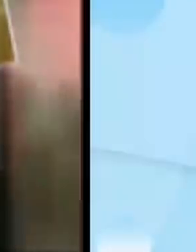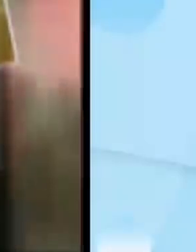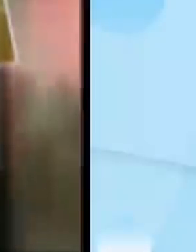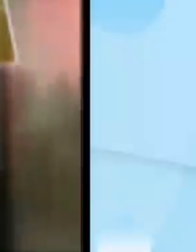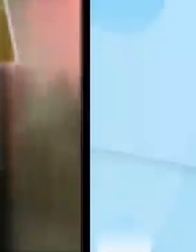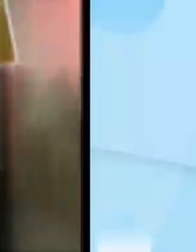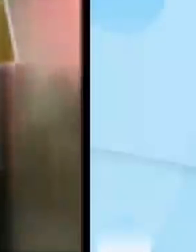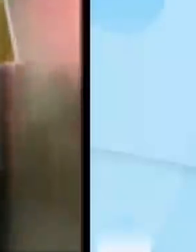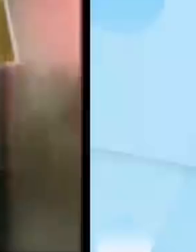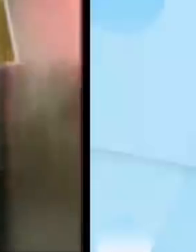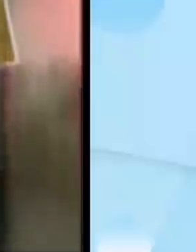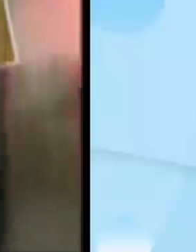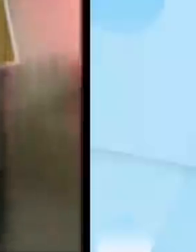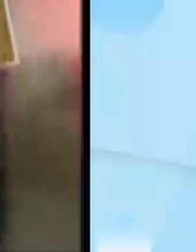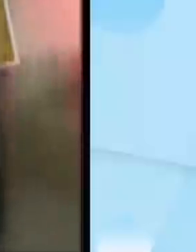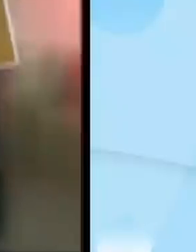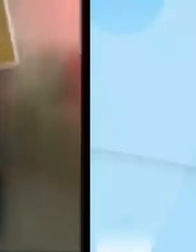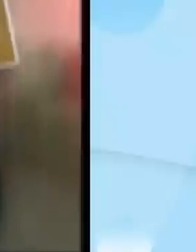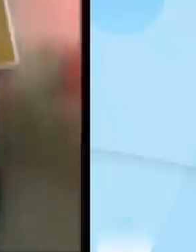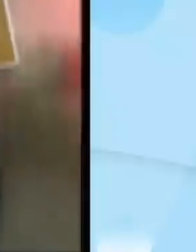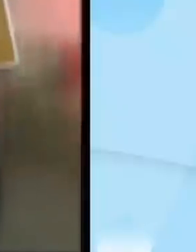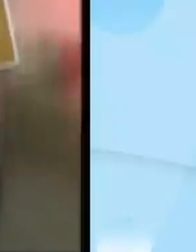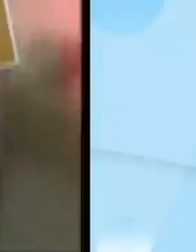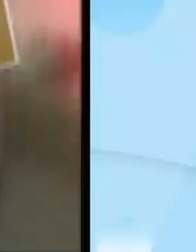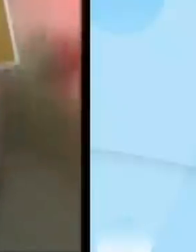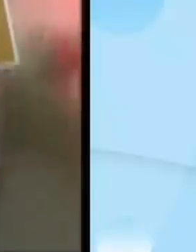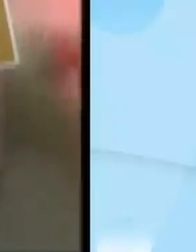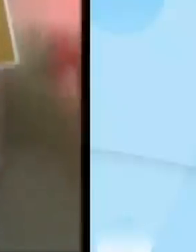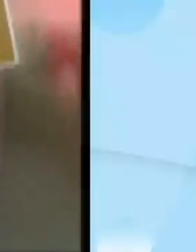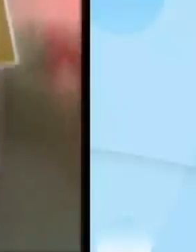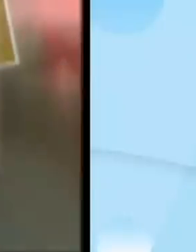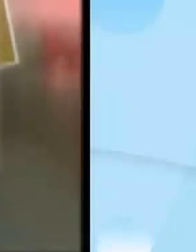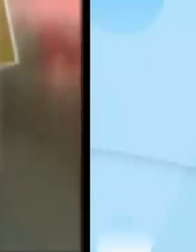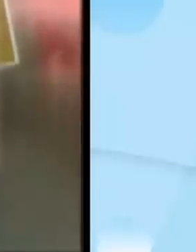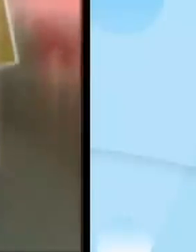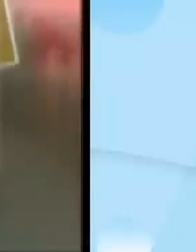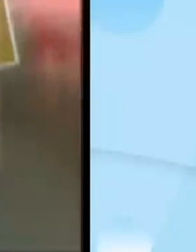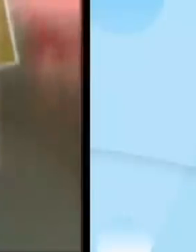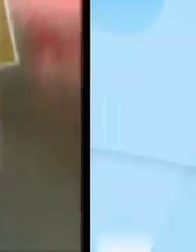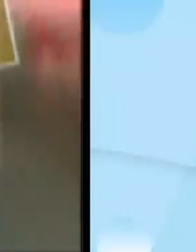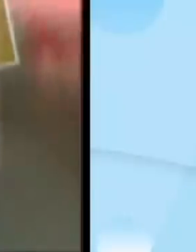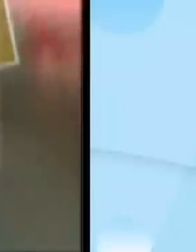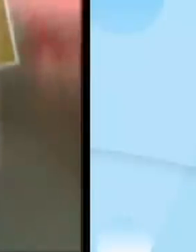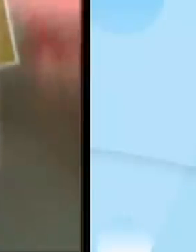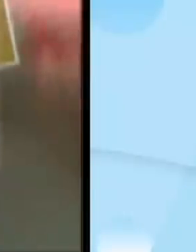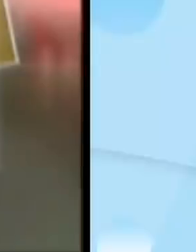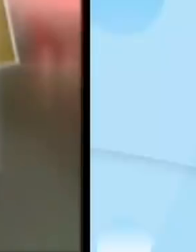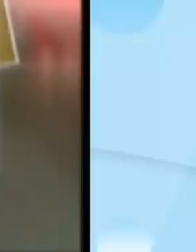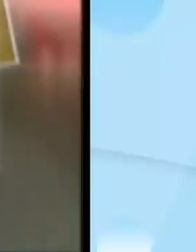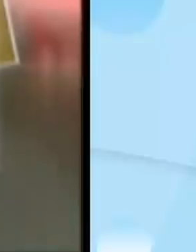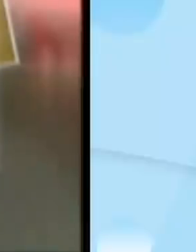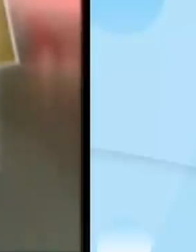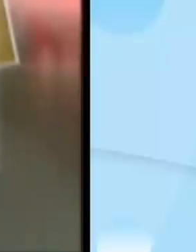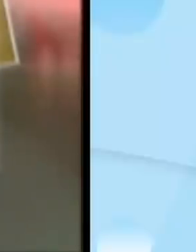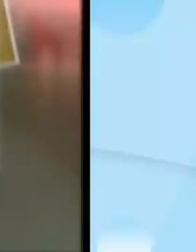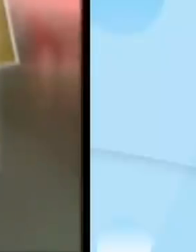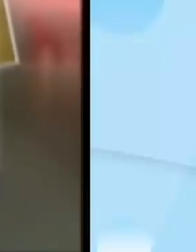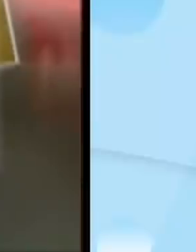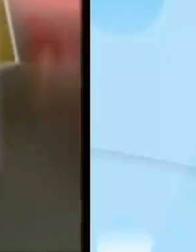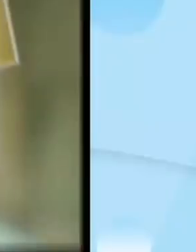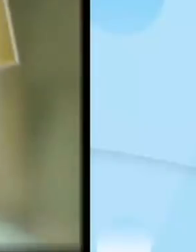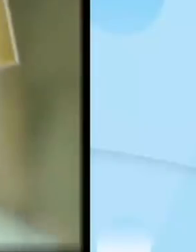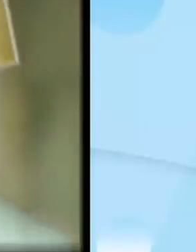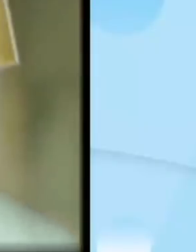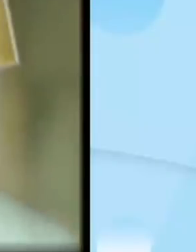tik hachtulakal ukahnalilo Yucatán tuyolal uto olalo le gela tsab ukahol le no halachun Víctor Cervera